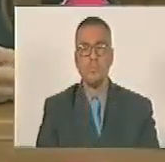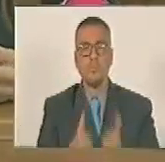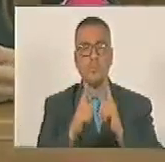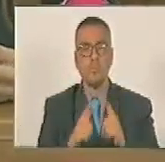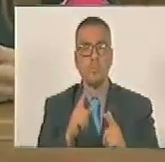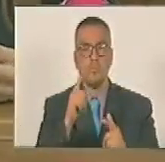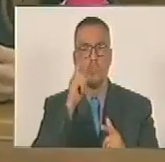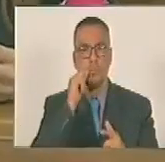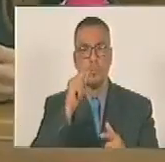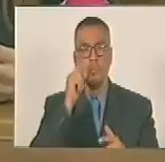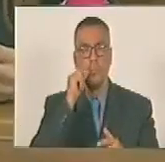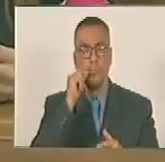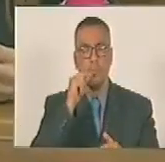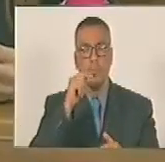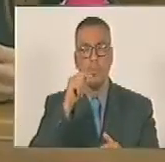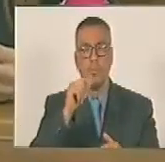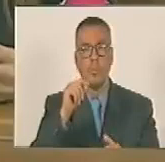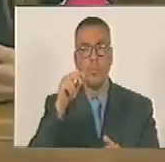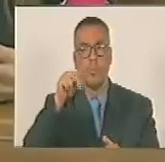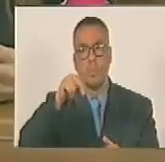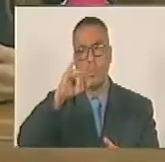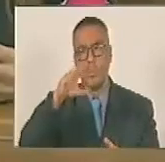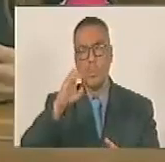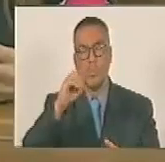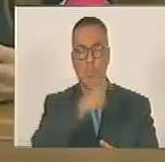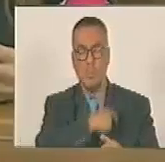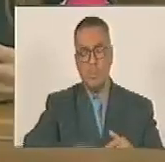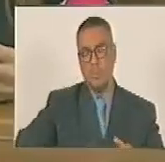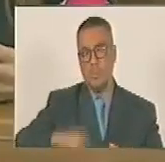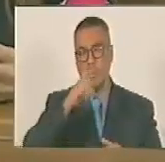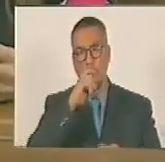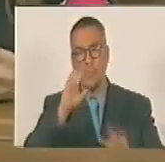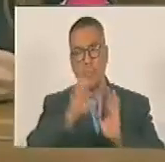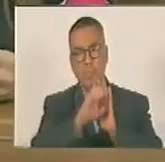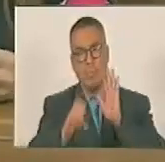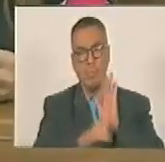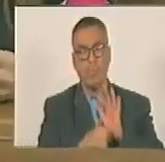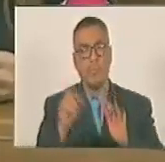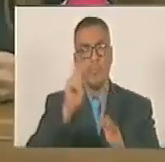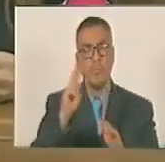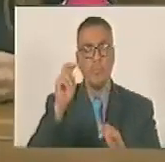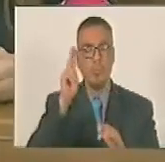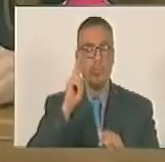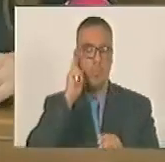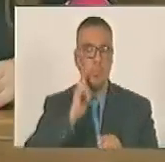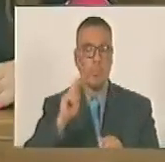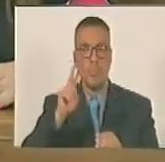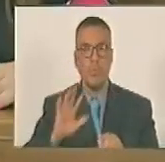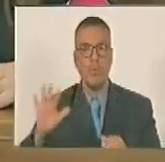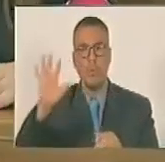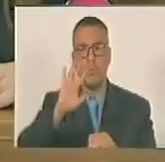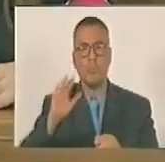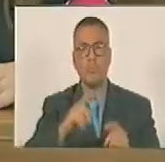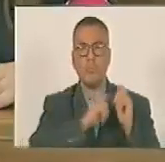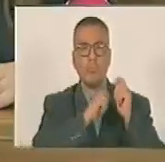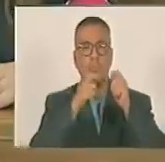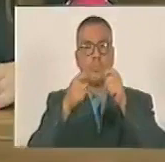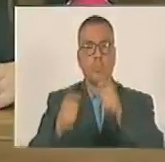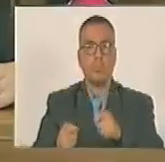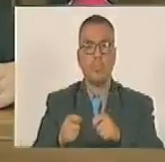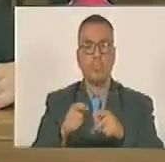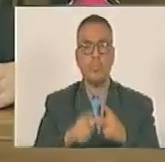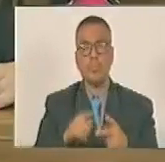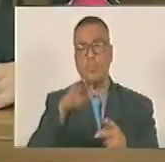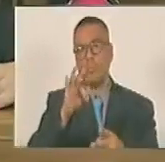al ciudadano Nicolás Maduro Moros, presidente constitucional de la República Bolivariana de Venezuela, para designar al